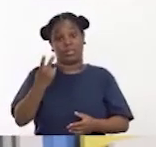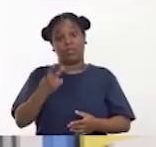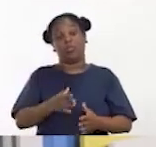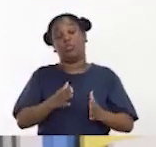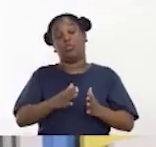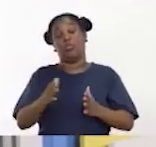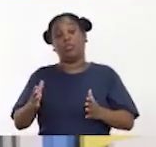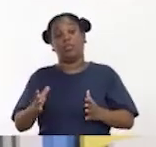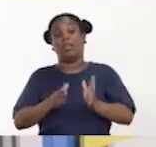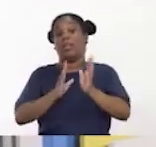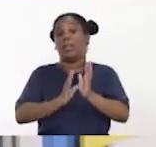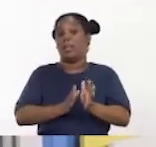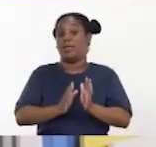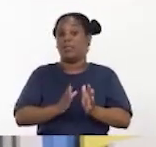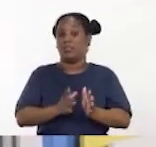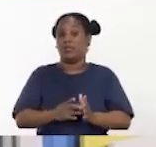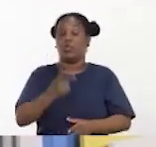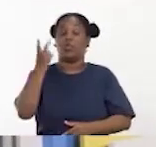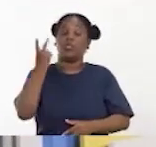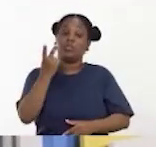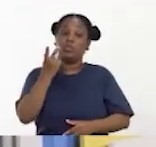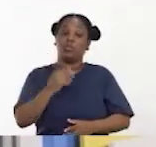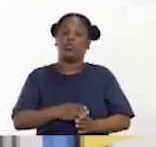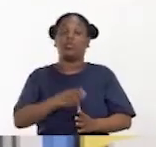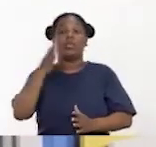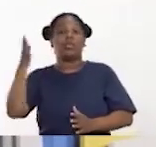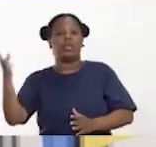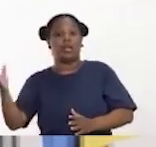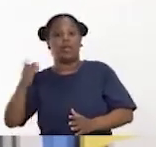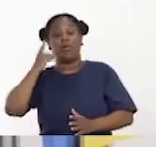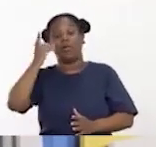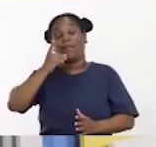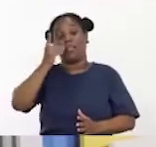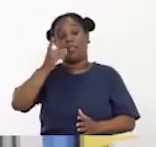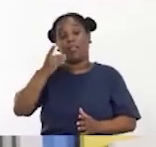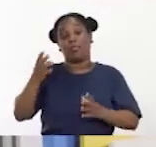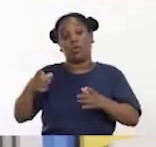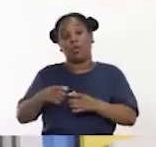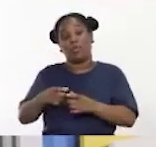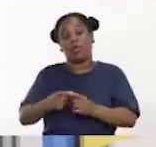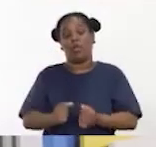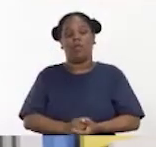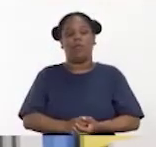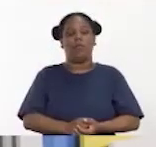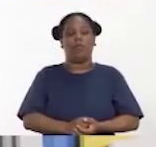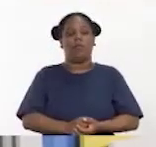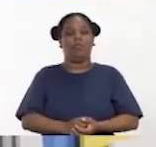segundo semestre consolidamos lo de segundo, ¿de acuerdo? Y llegamos hasta datos